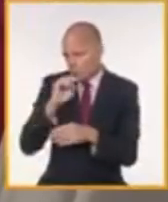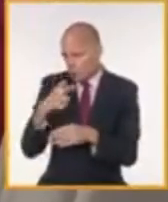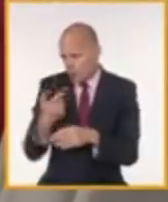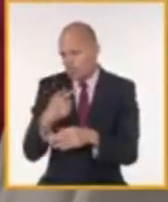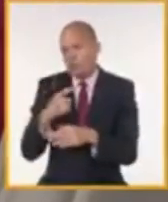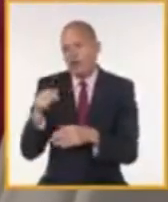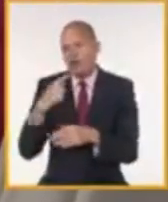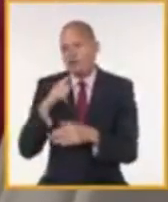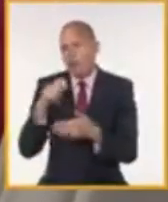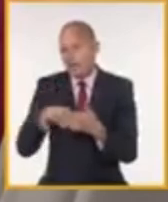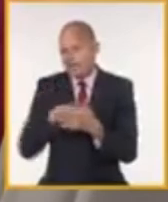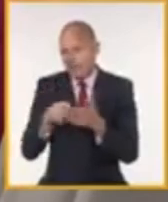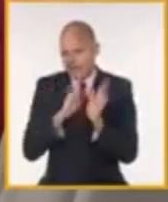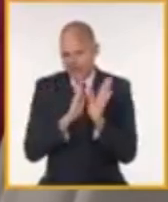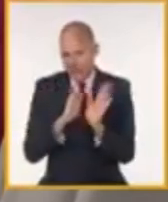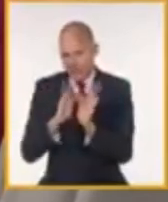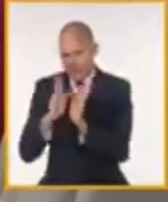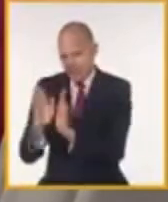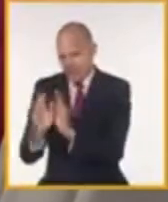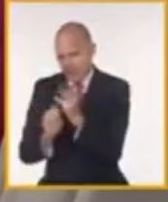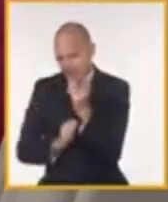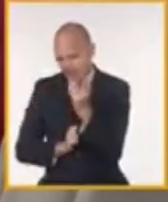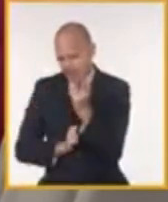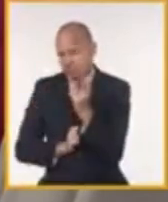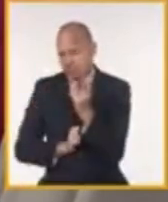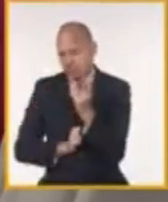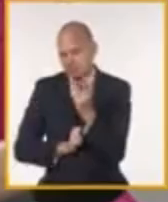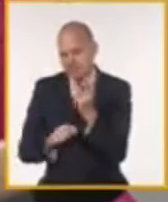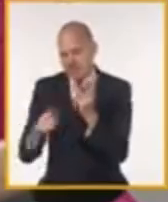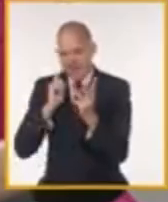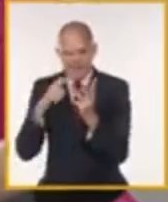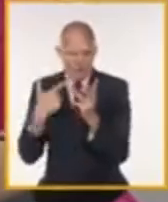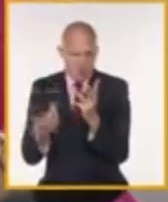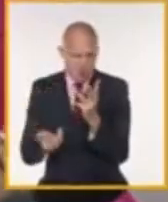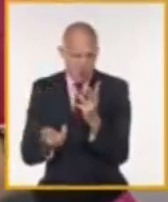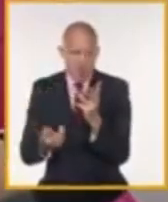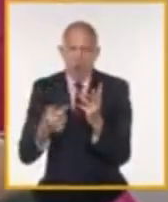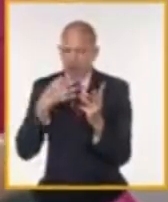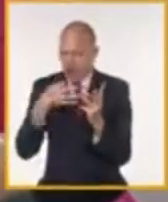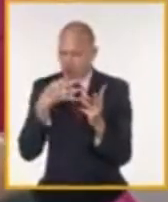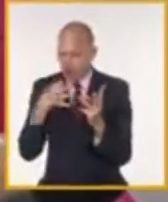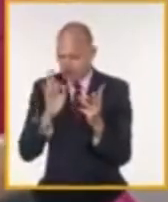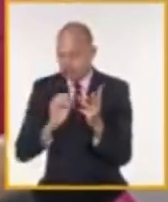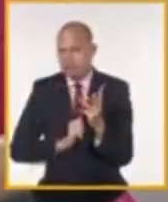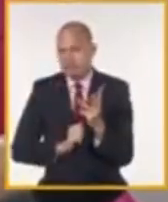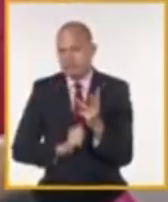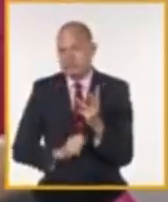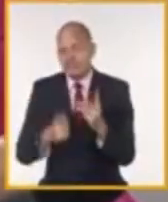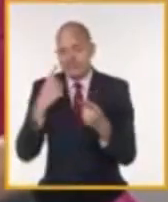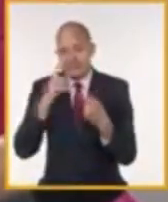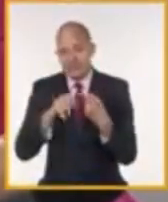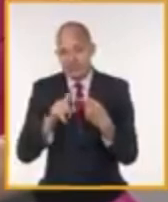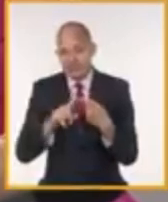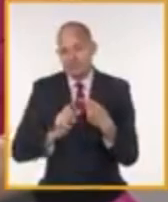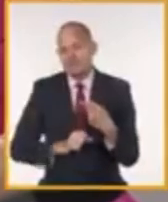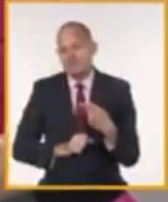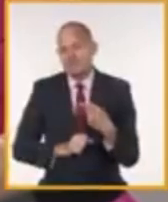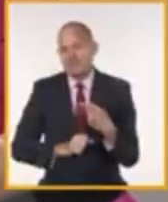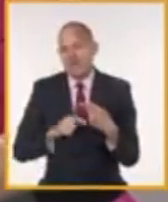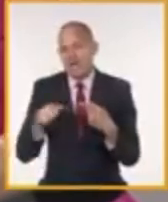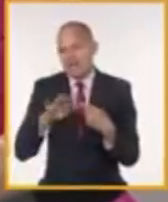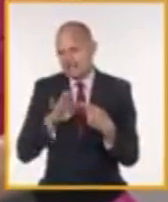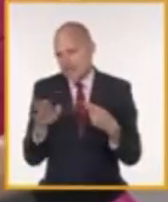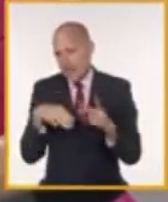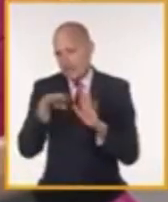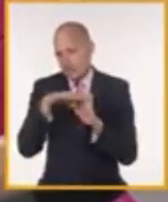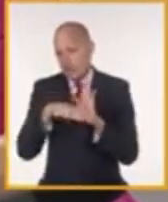programas que garantizan esos retos que hoy están bien identificados en nuestra organización. Tenemos un programa de construcción